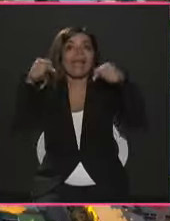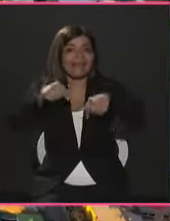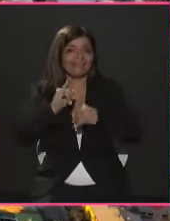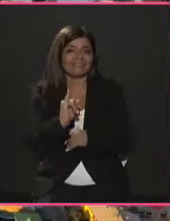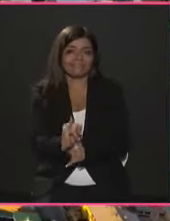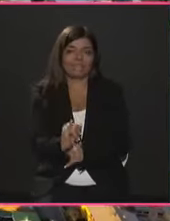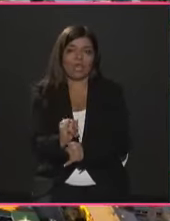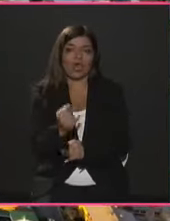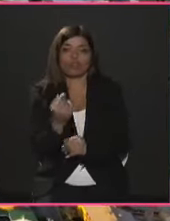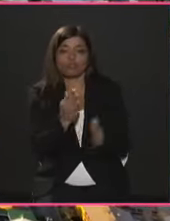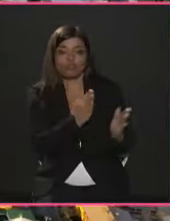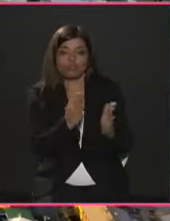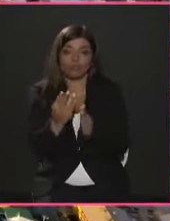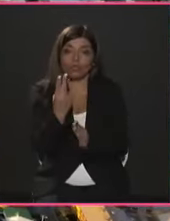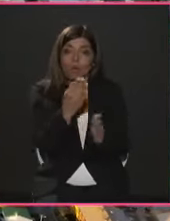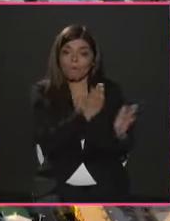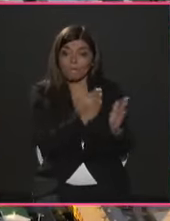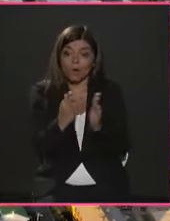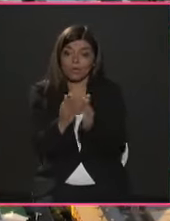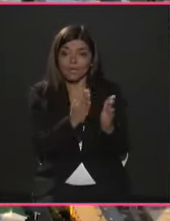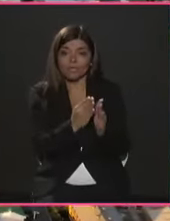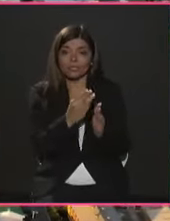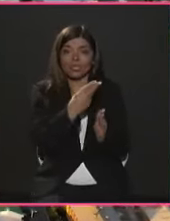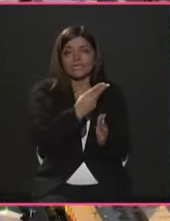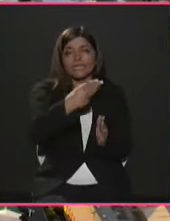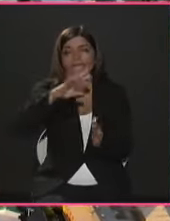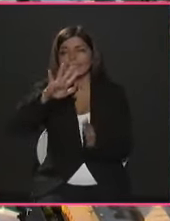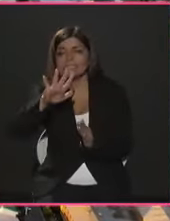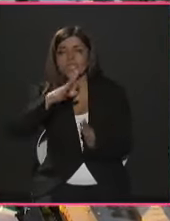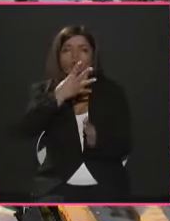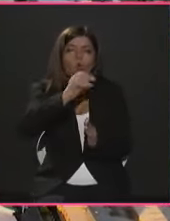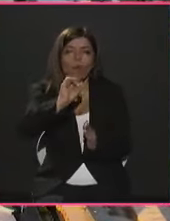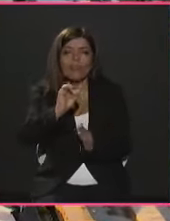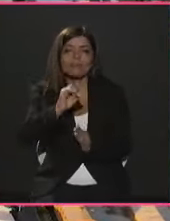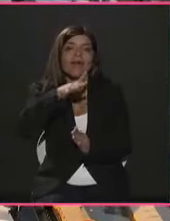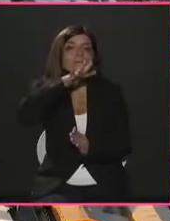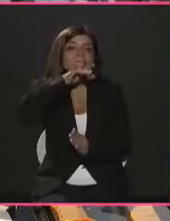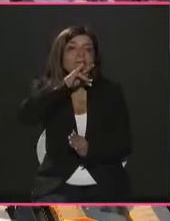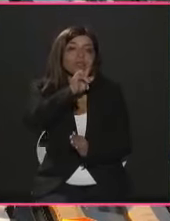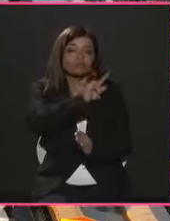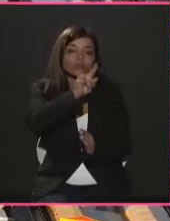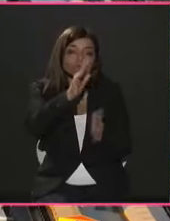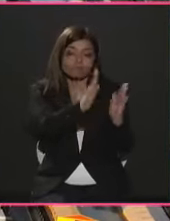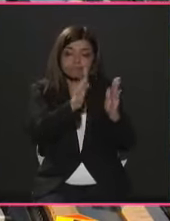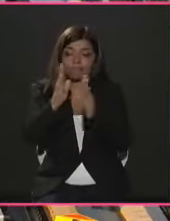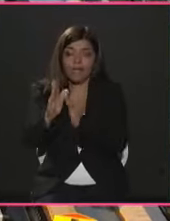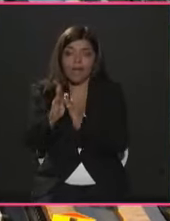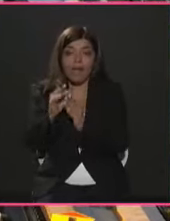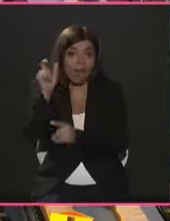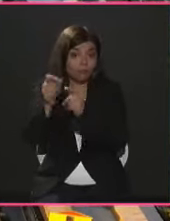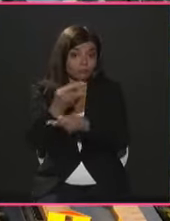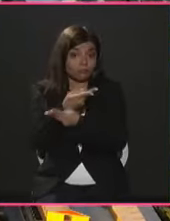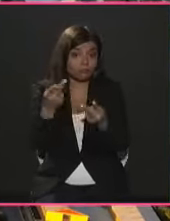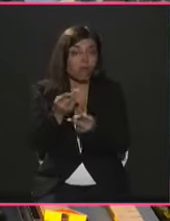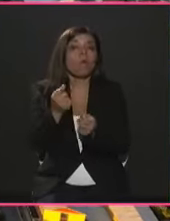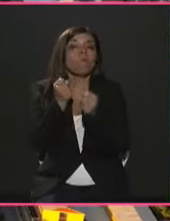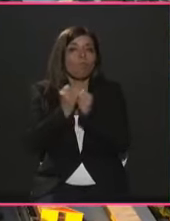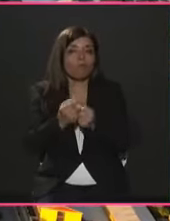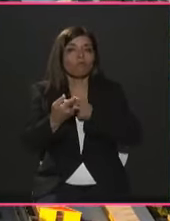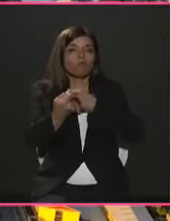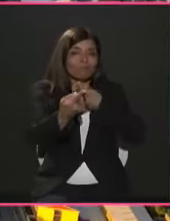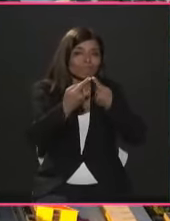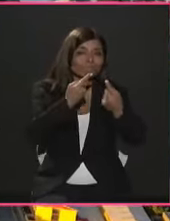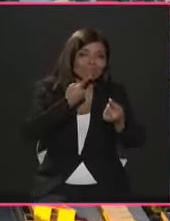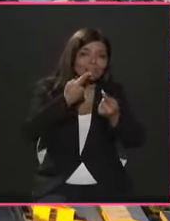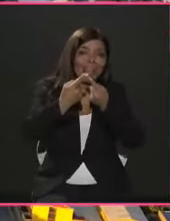tuvimos dos espacios bastante importantes de 35 40 minutos cada uno en donde el público que estaba presente pudo interactuar